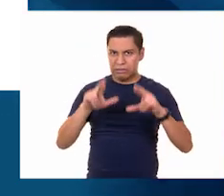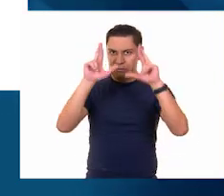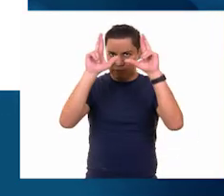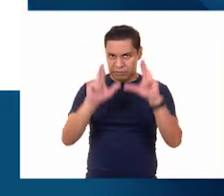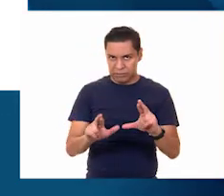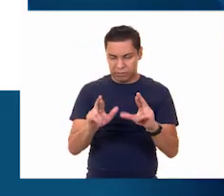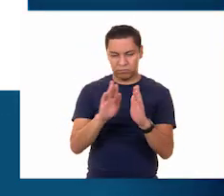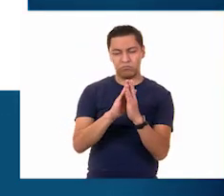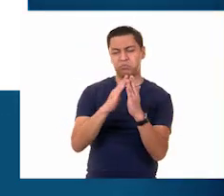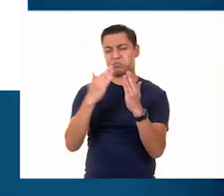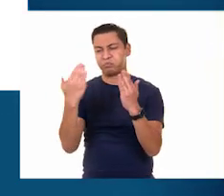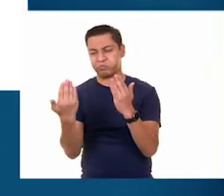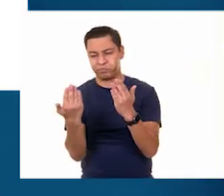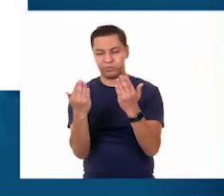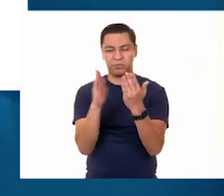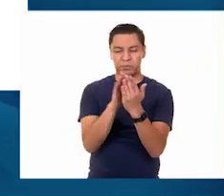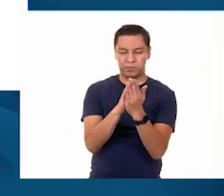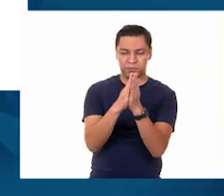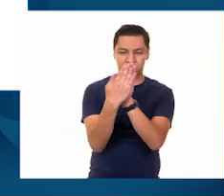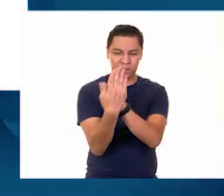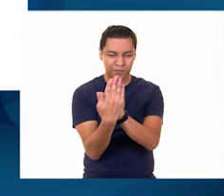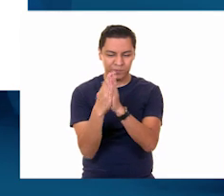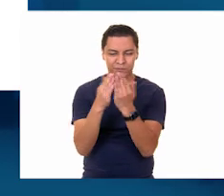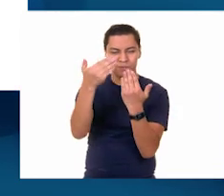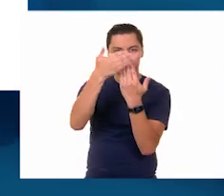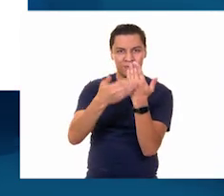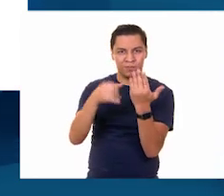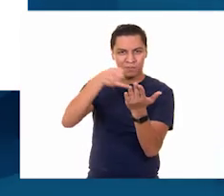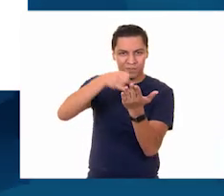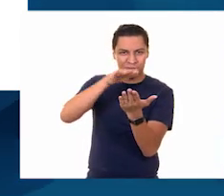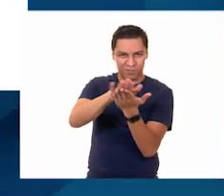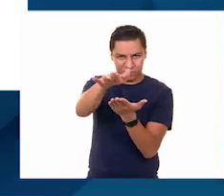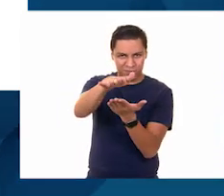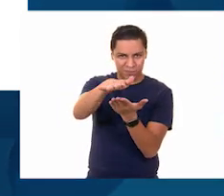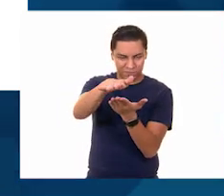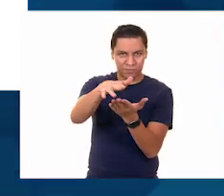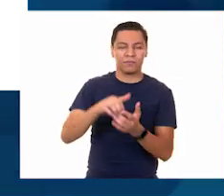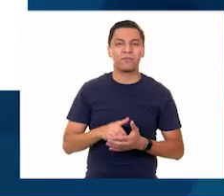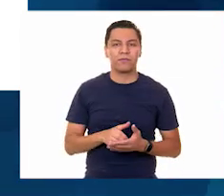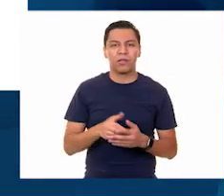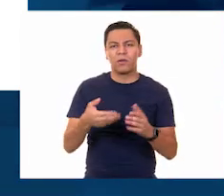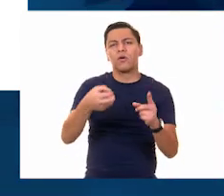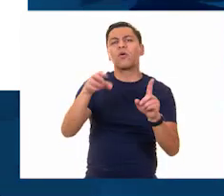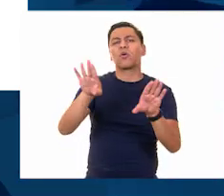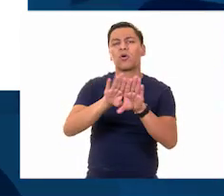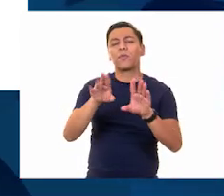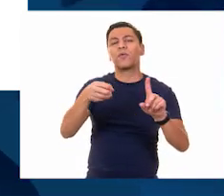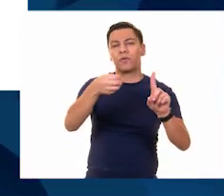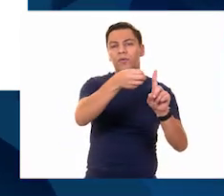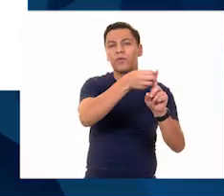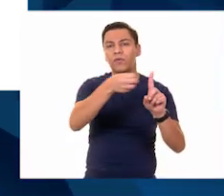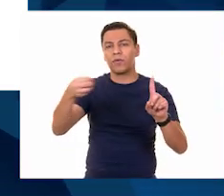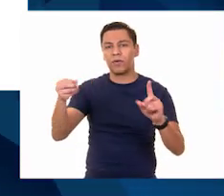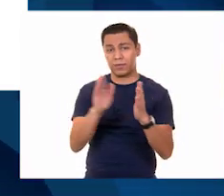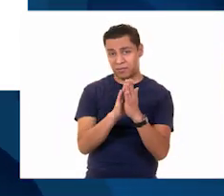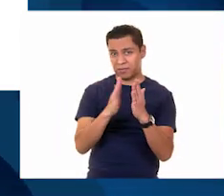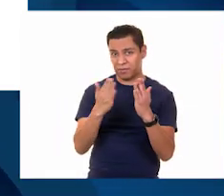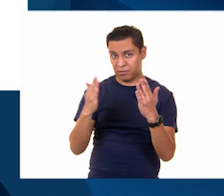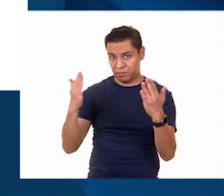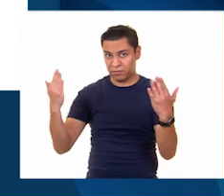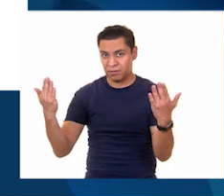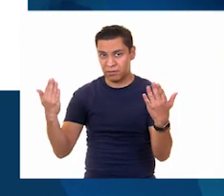las dos páginas que conforman la hoja donde se va a imprimir. ¿Cómo debemos ordenar las partes del tríptico en las partes de la